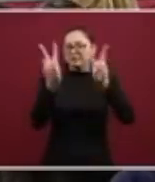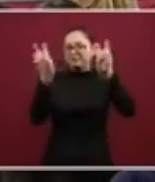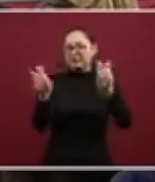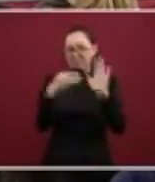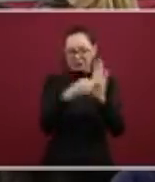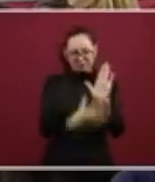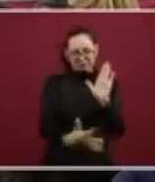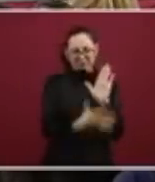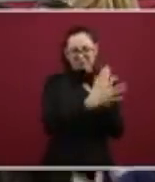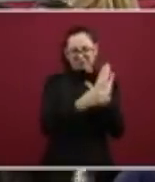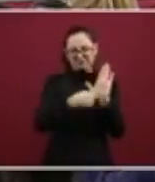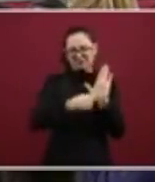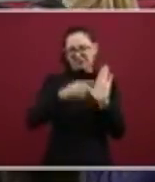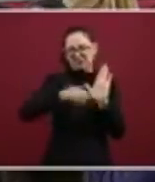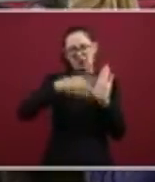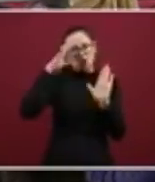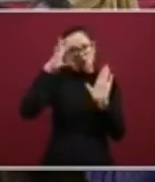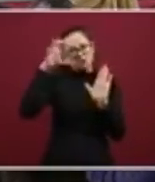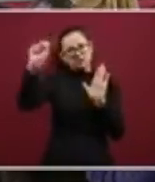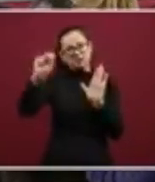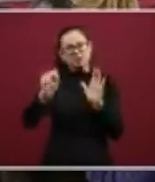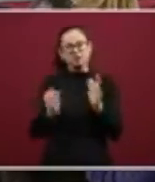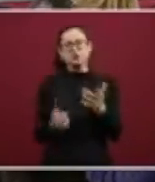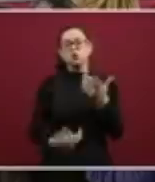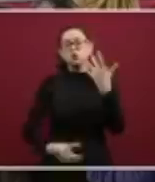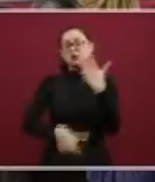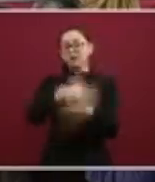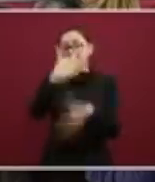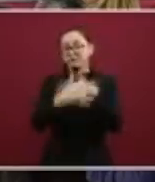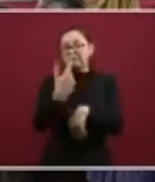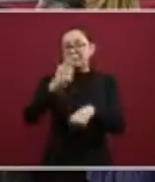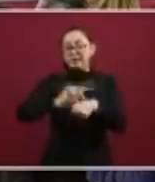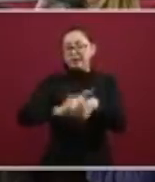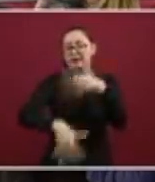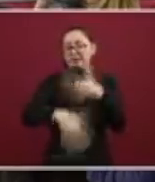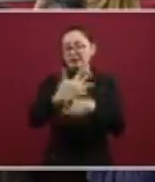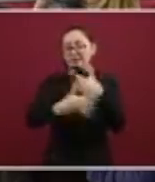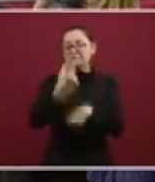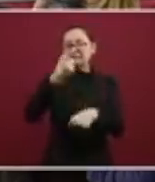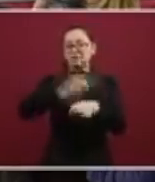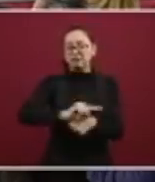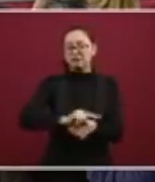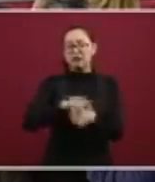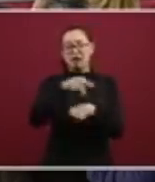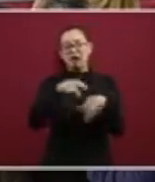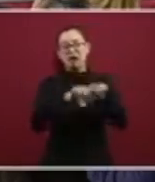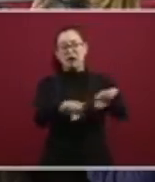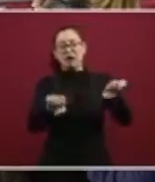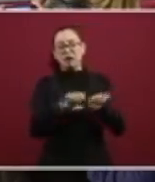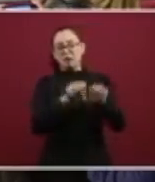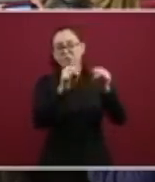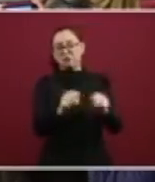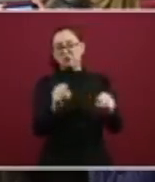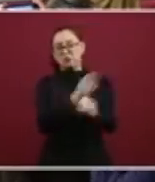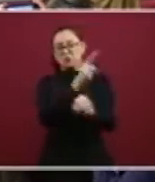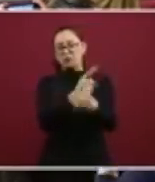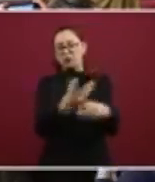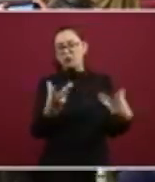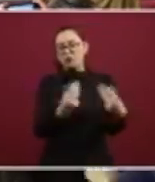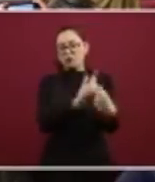estarán presentando periódicamente cada 15 días al Gabinete de Seguridad del Presidente de la